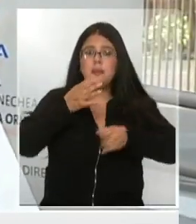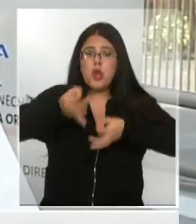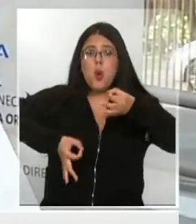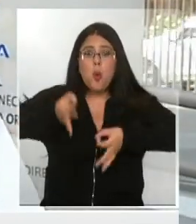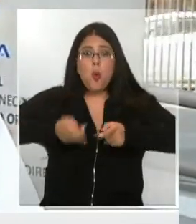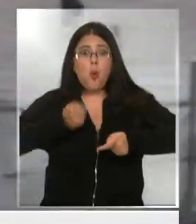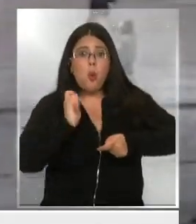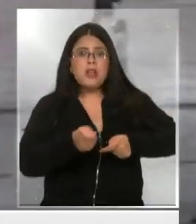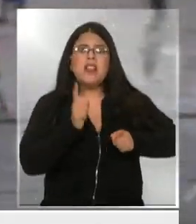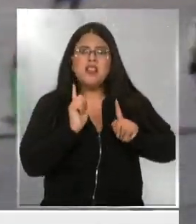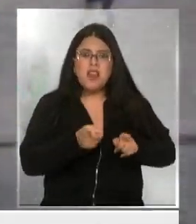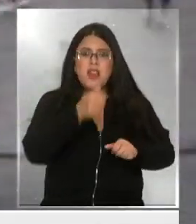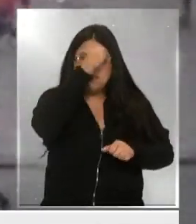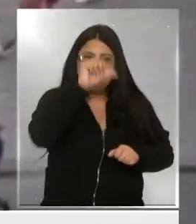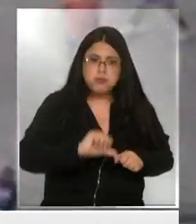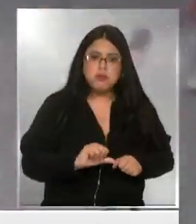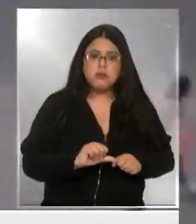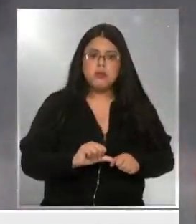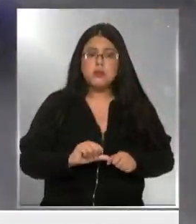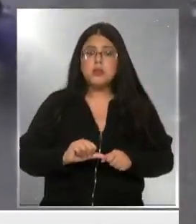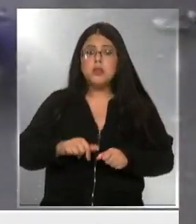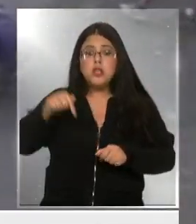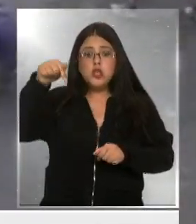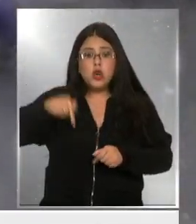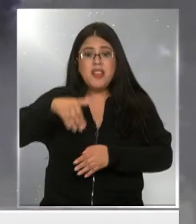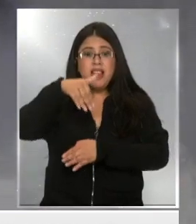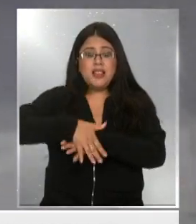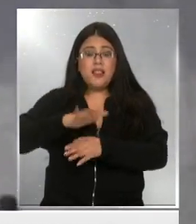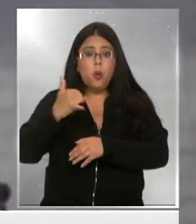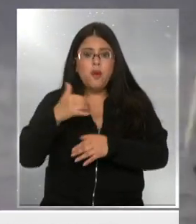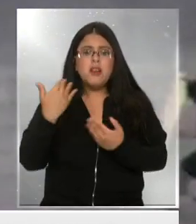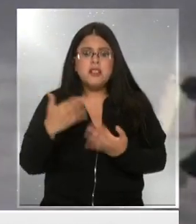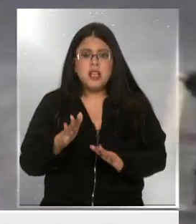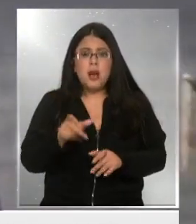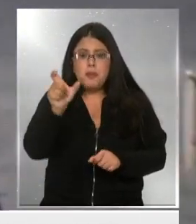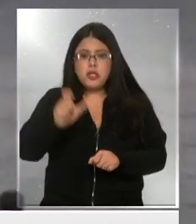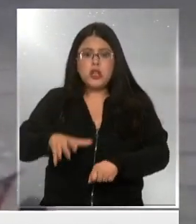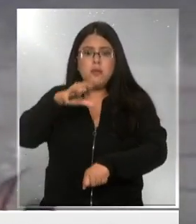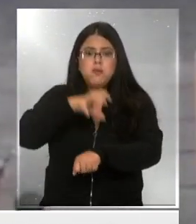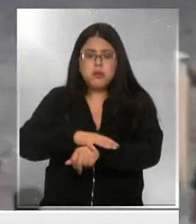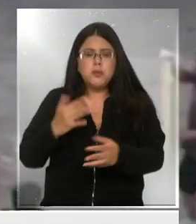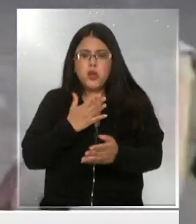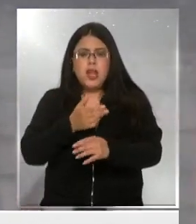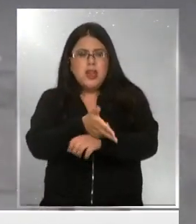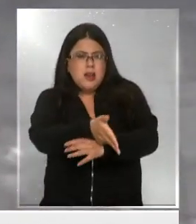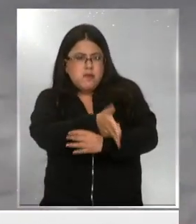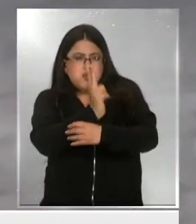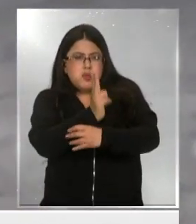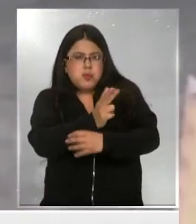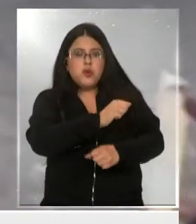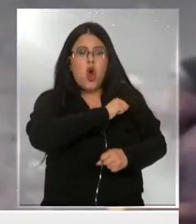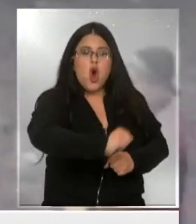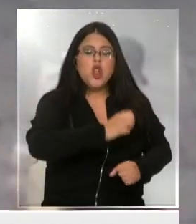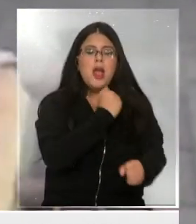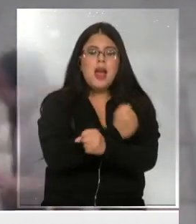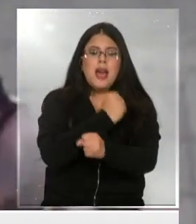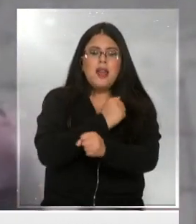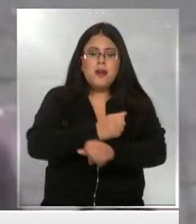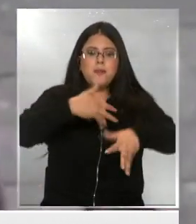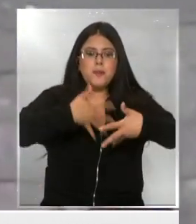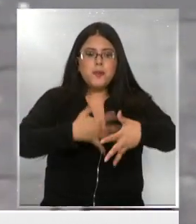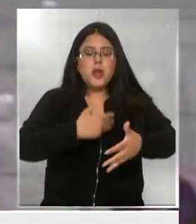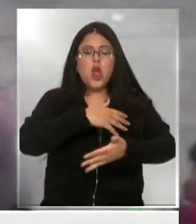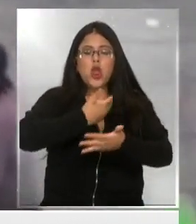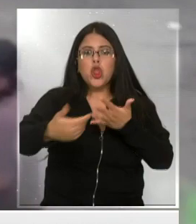tienen que juzgar cada caso. Durante la tarde de este jueves, un hombre fue detenido por disparar contra carabineros en medio de las manifestaciones desarrolladas en